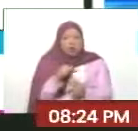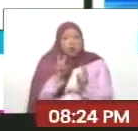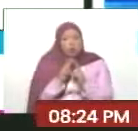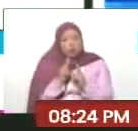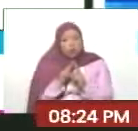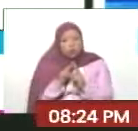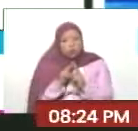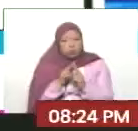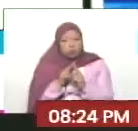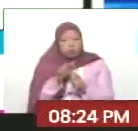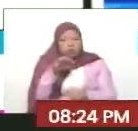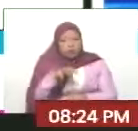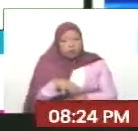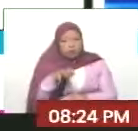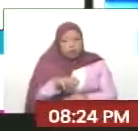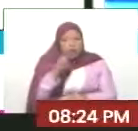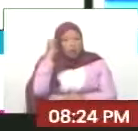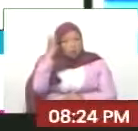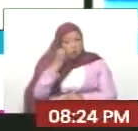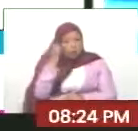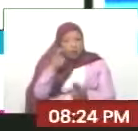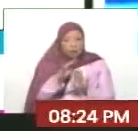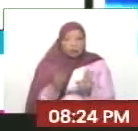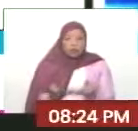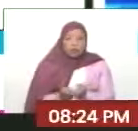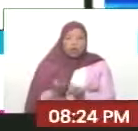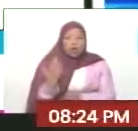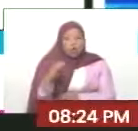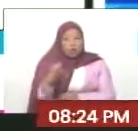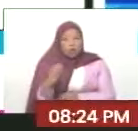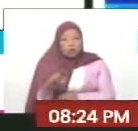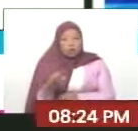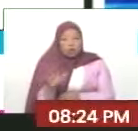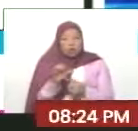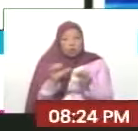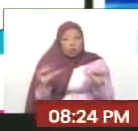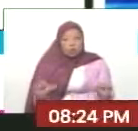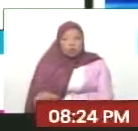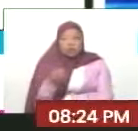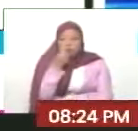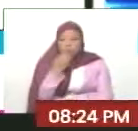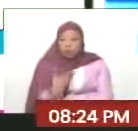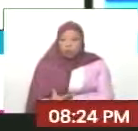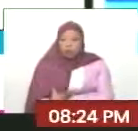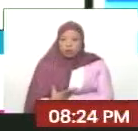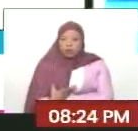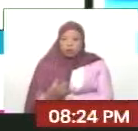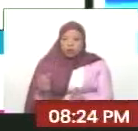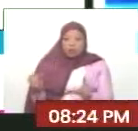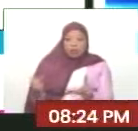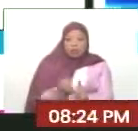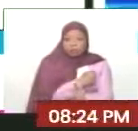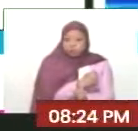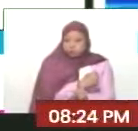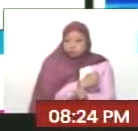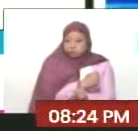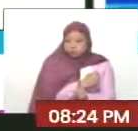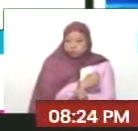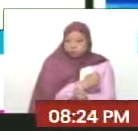conocer en Estados Unidos, en Europa, en el mundo, en Colombia, un modelo exitoso de combate,